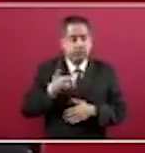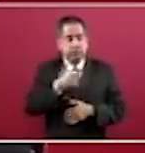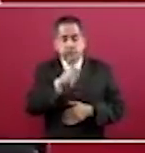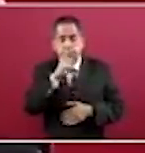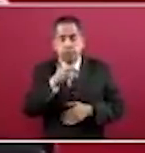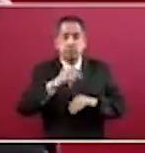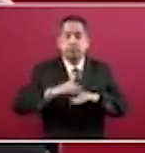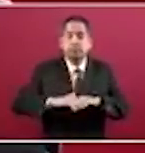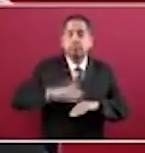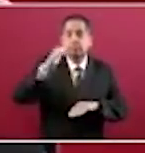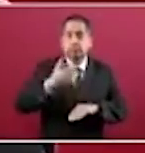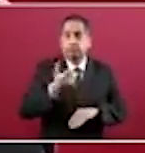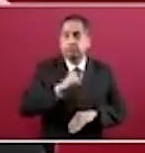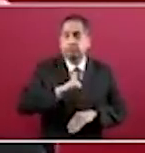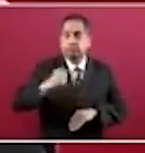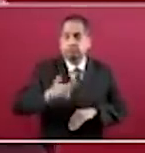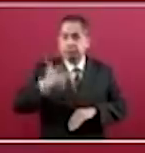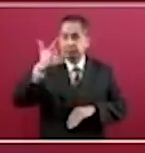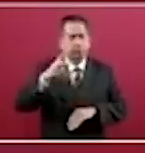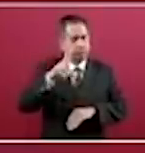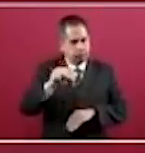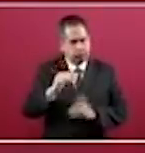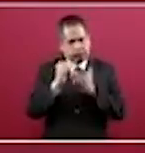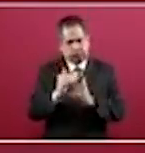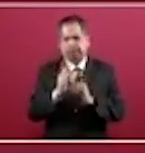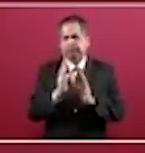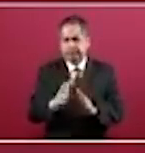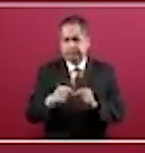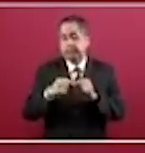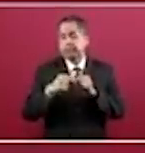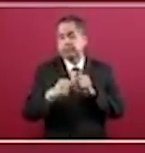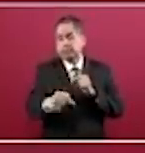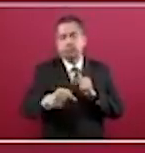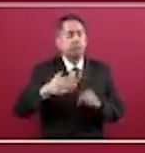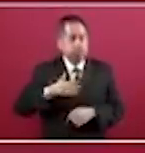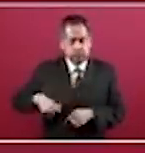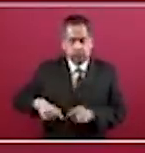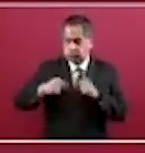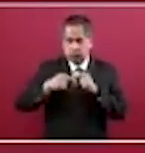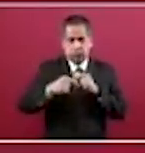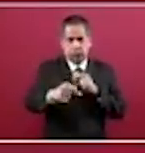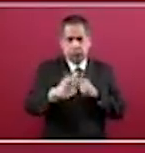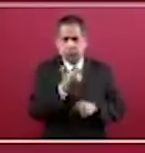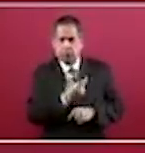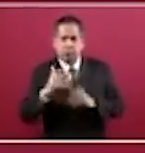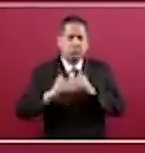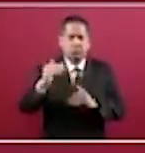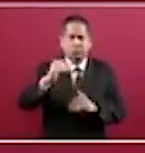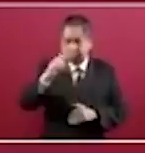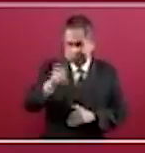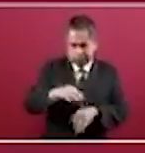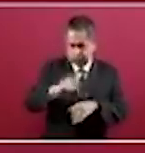precio de la tarifa eléctrica durante nuestro gobierno, que no aumente en